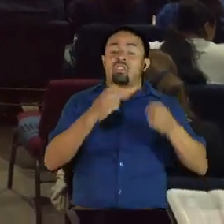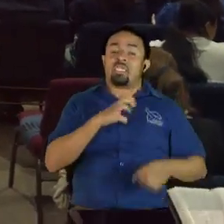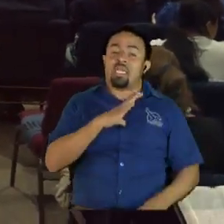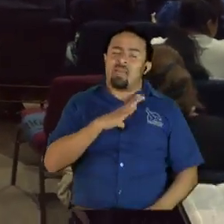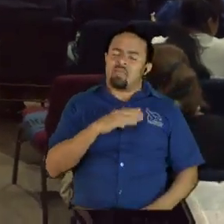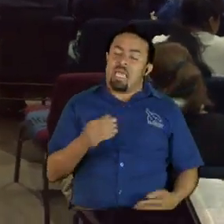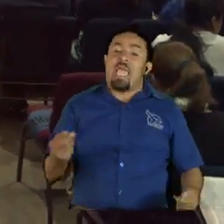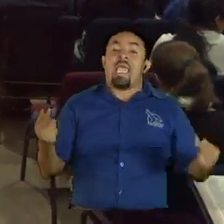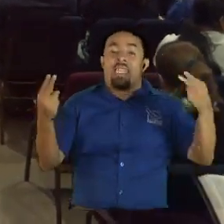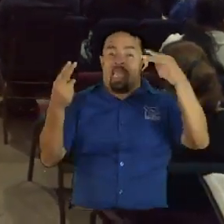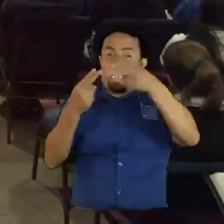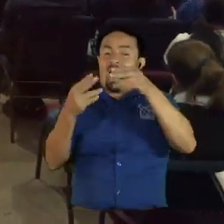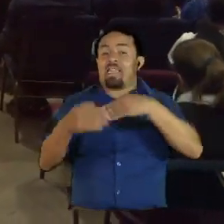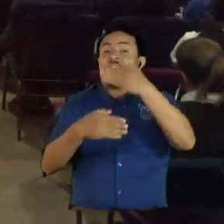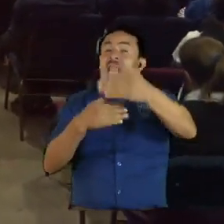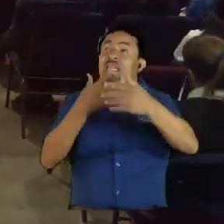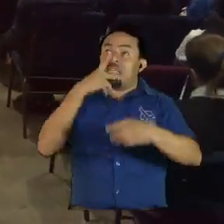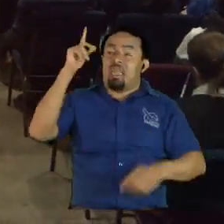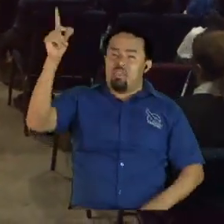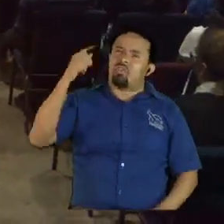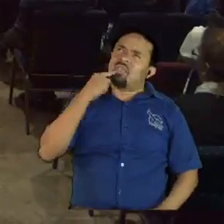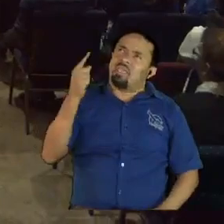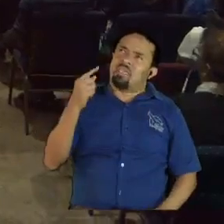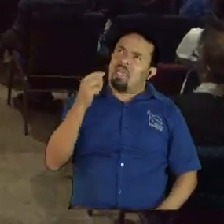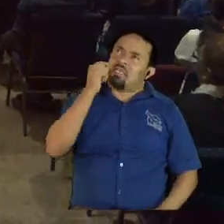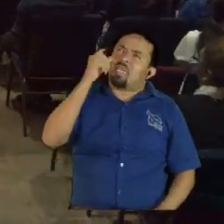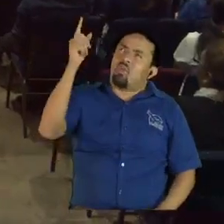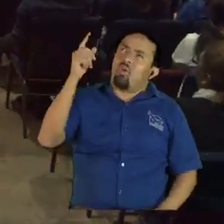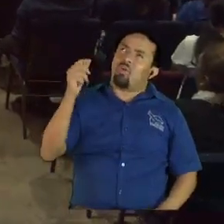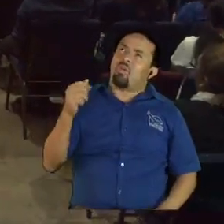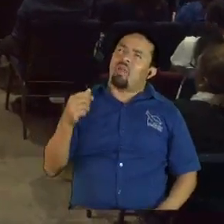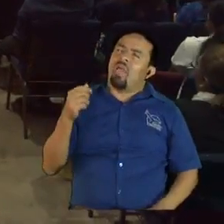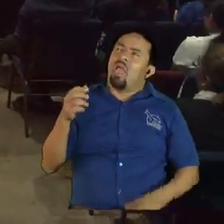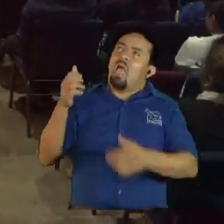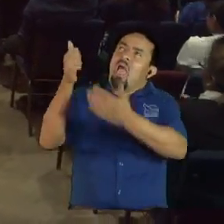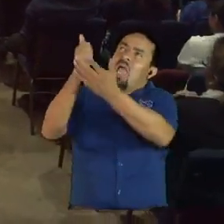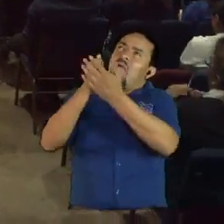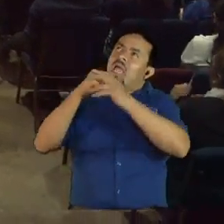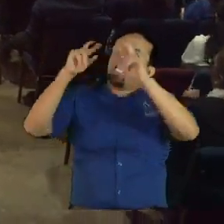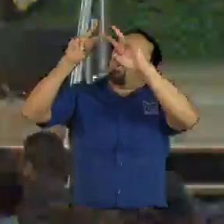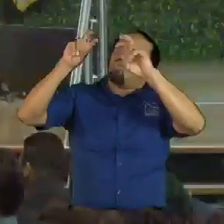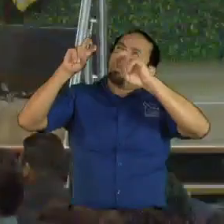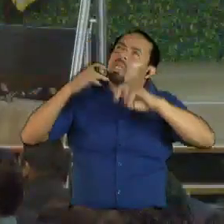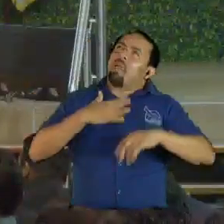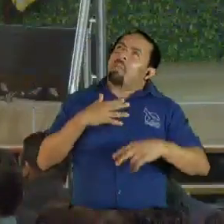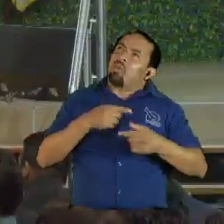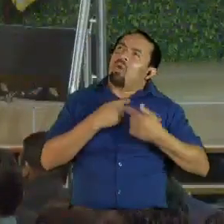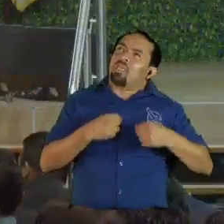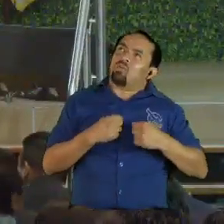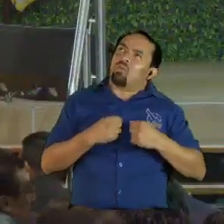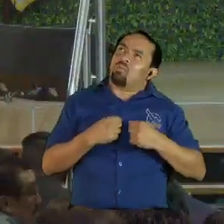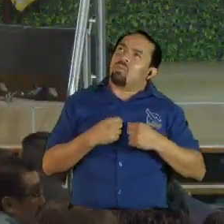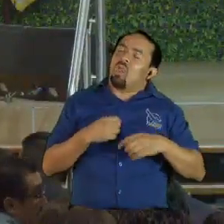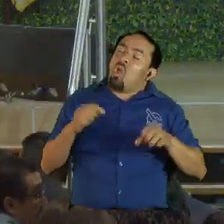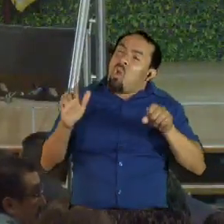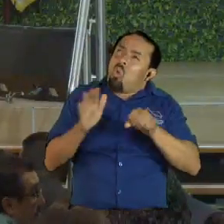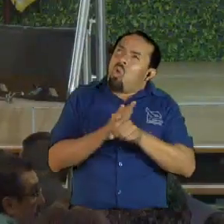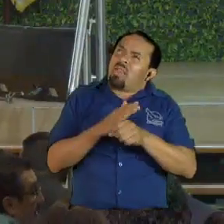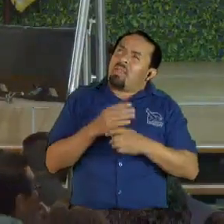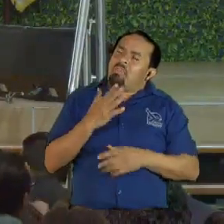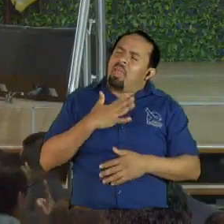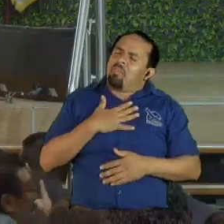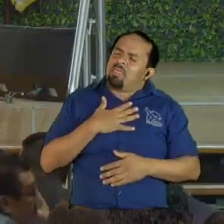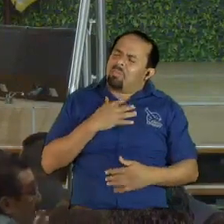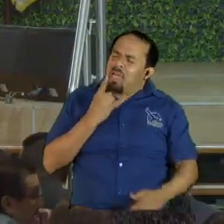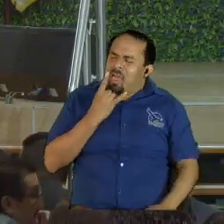llegar delante de Dios y decirle, Señor, escudriña mi corazón. Señor, guárdame de mis pecados, aún de los